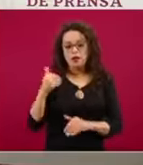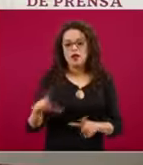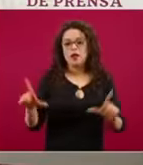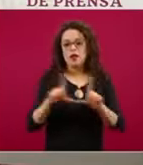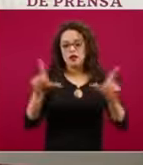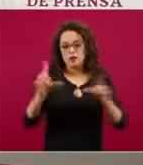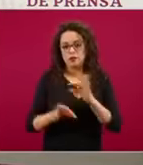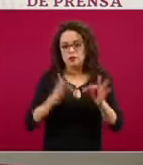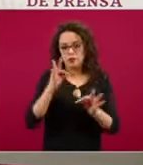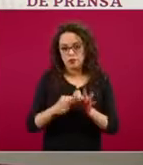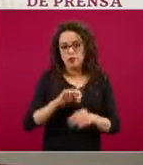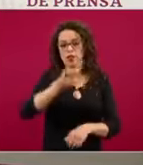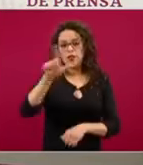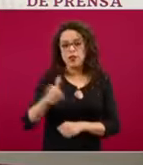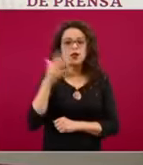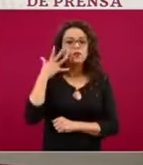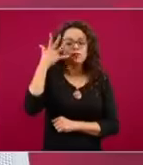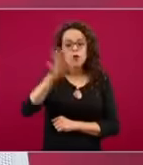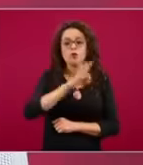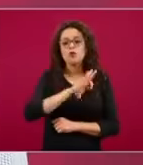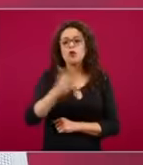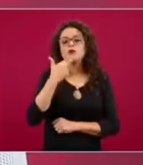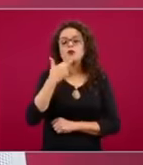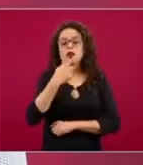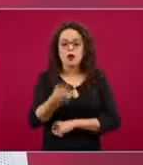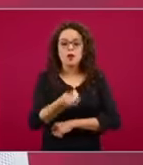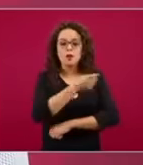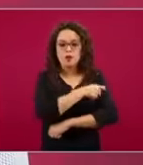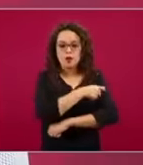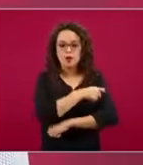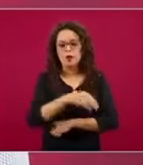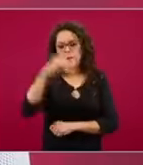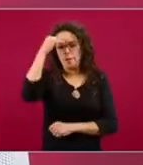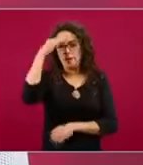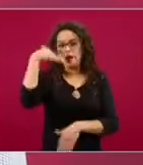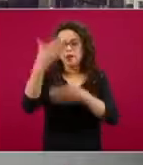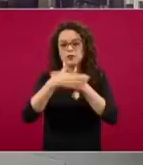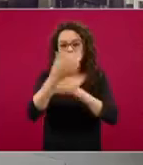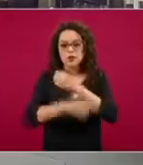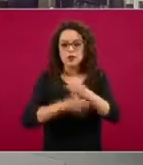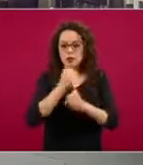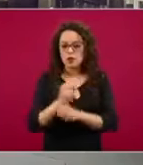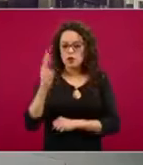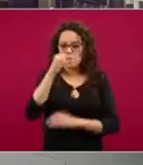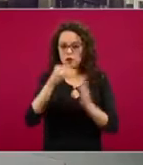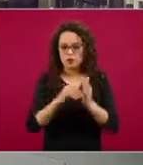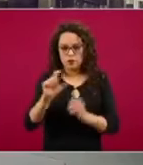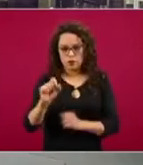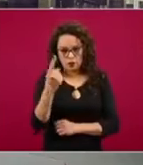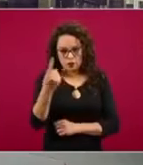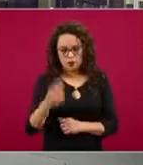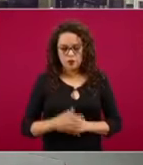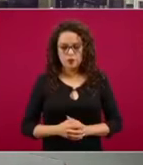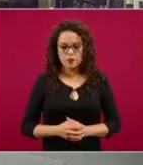implementar la vacunación más adelante, pensando que esto será en el 2021. Por favor.